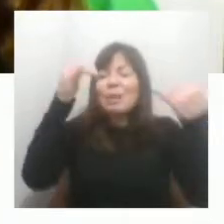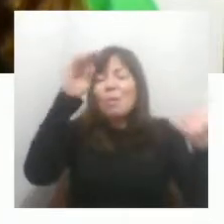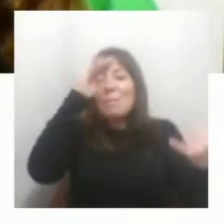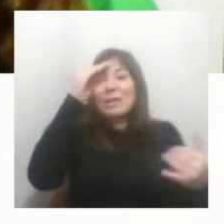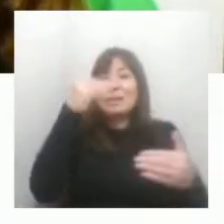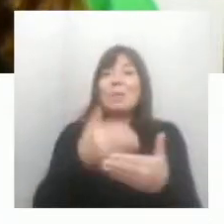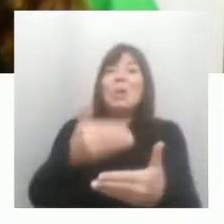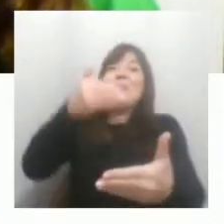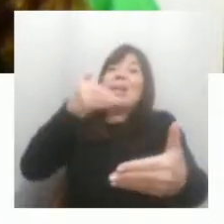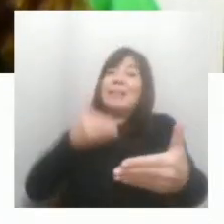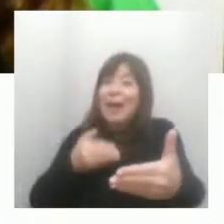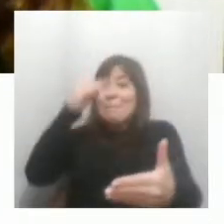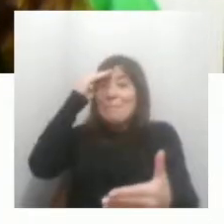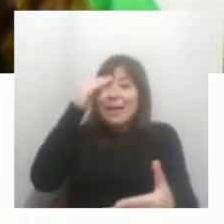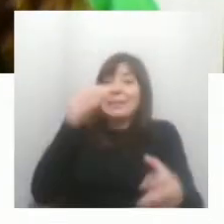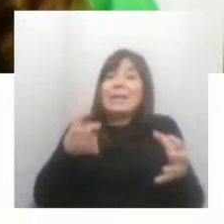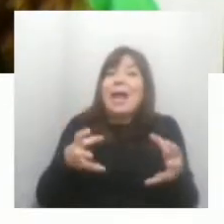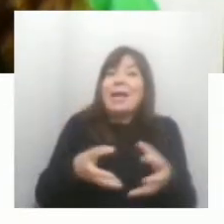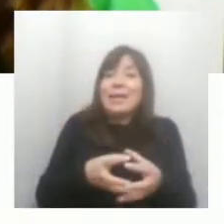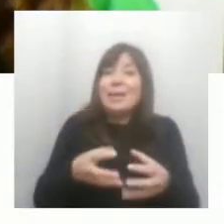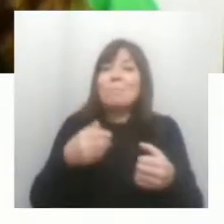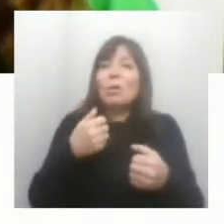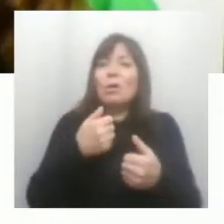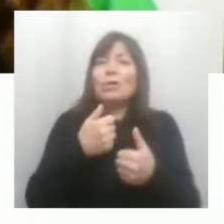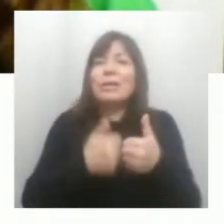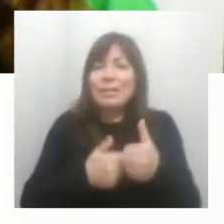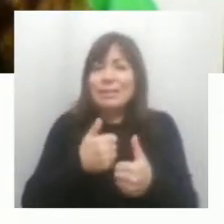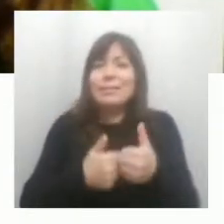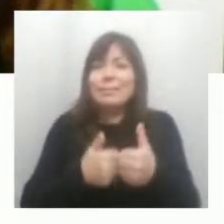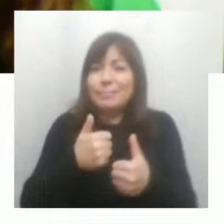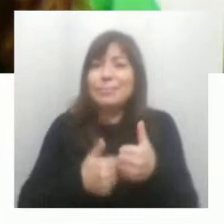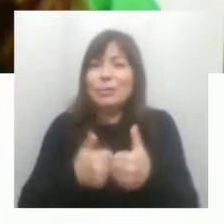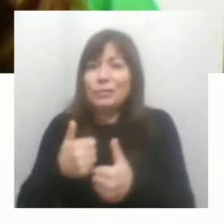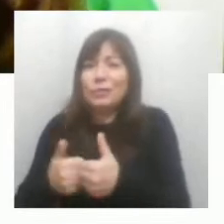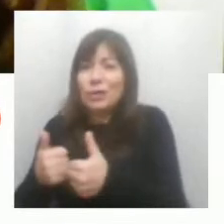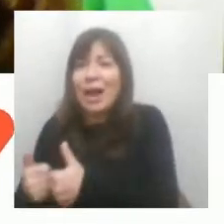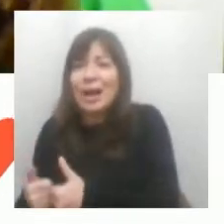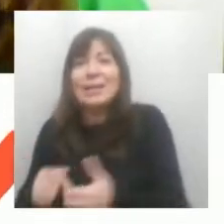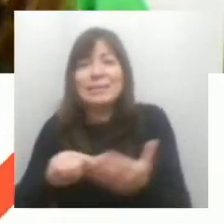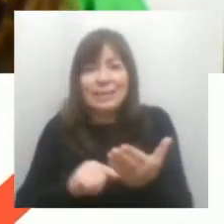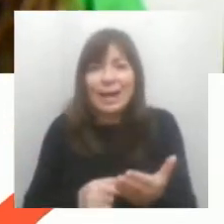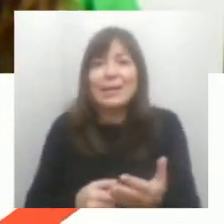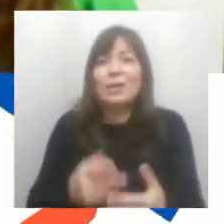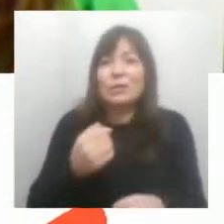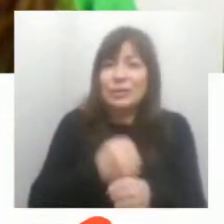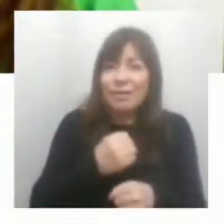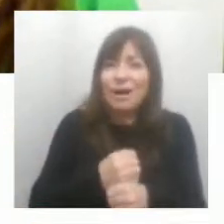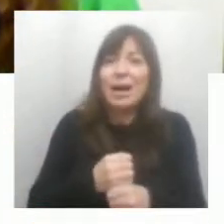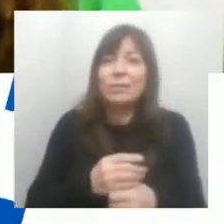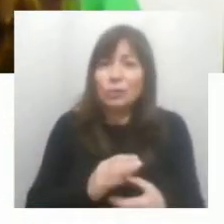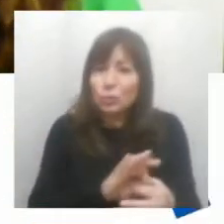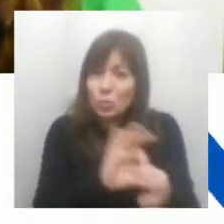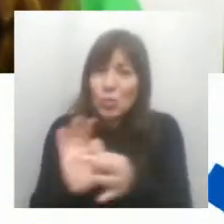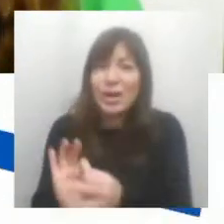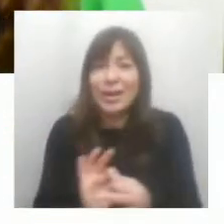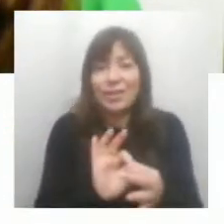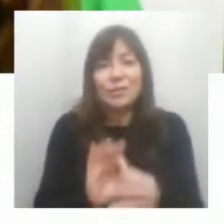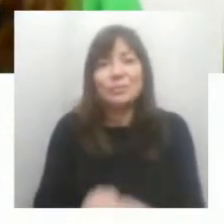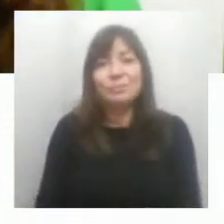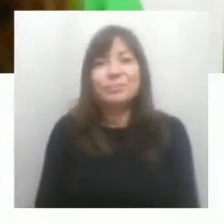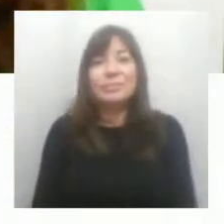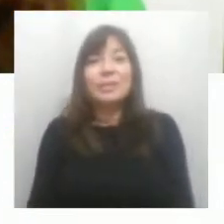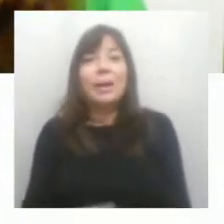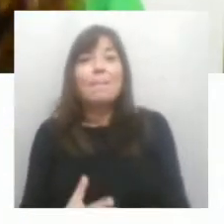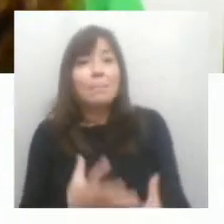experiencia, hay varios equipos que están trabajando para poder tenerla disponible. Exactamente, Marcelo. Bueno, y a propósito de experiencia,